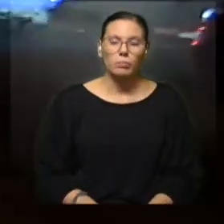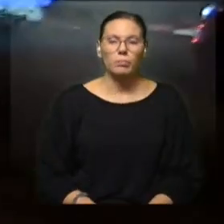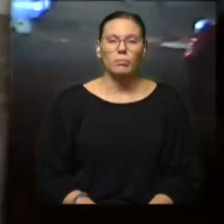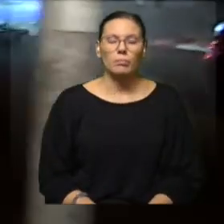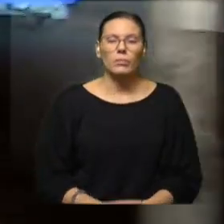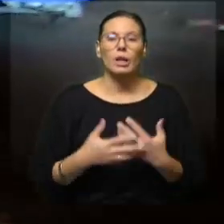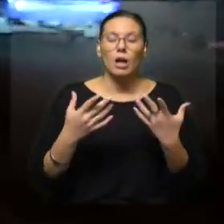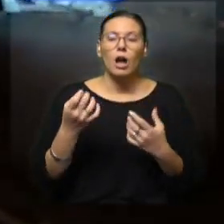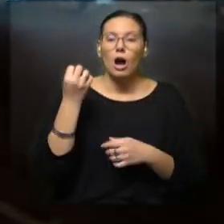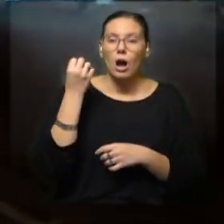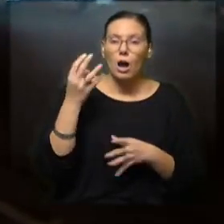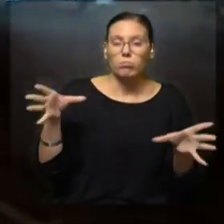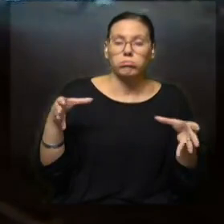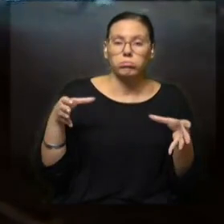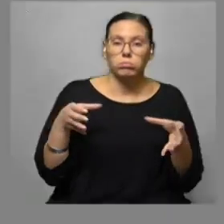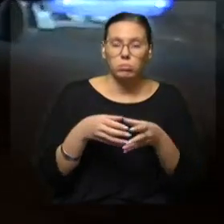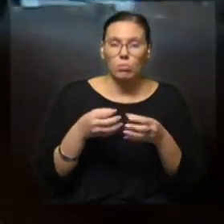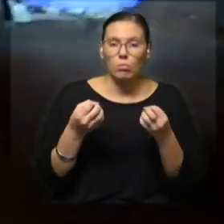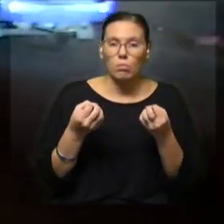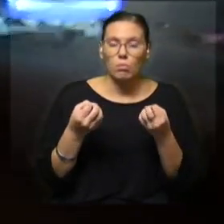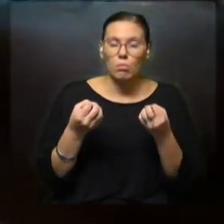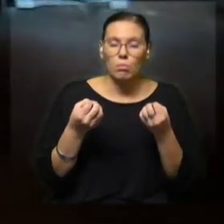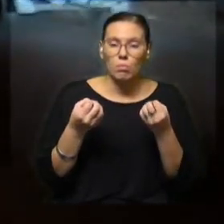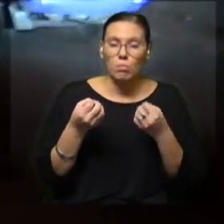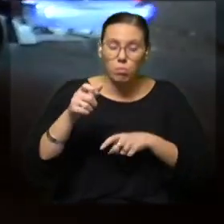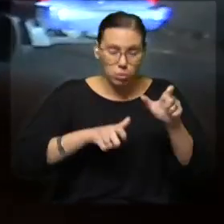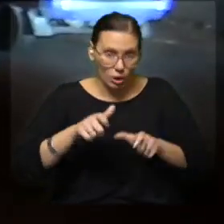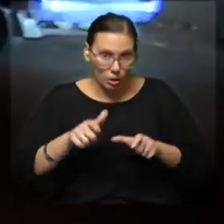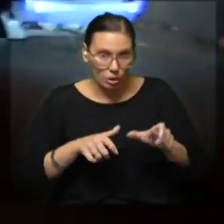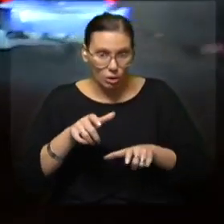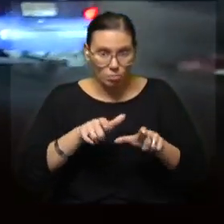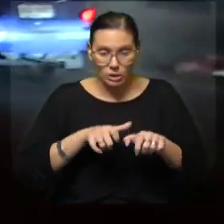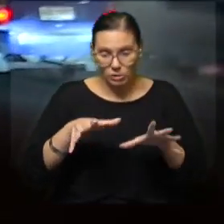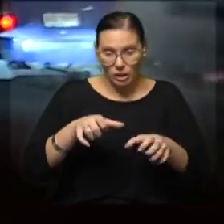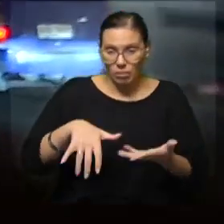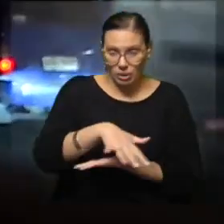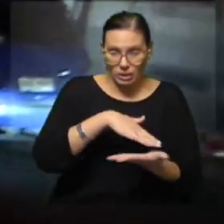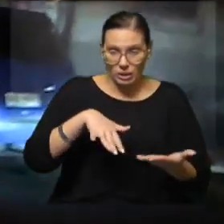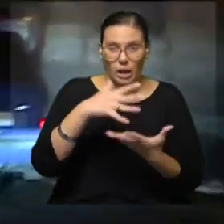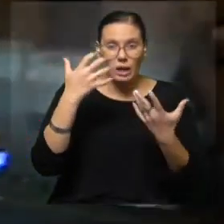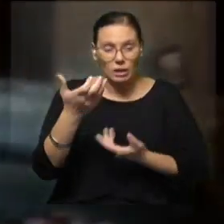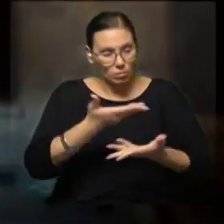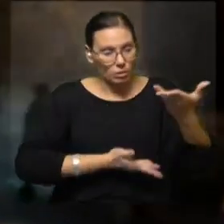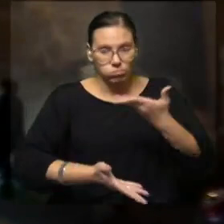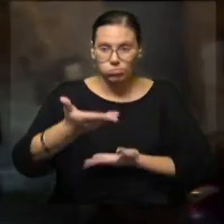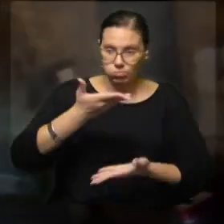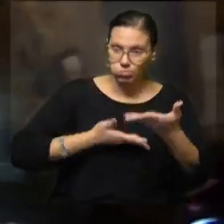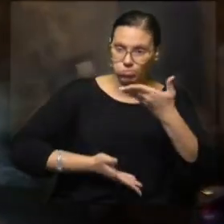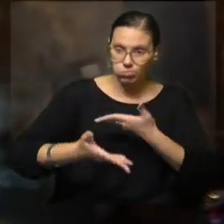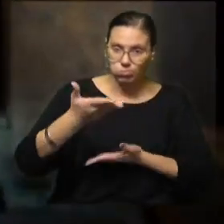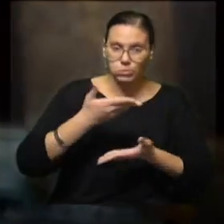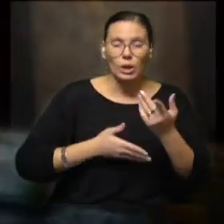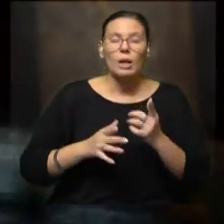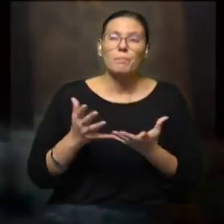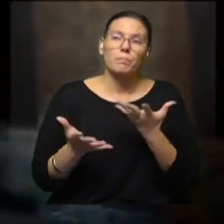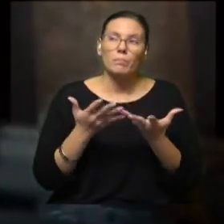ahora el Congreso del Pueblo, que con los vecinos y vecinas estamos tratando de intercambiar algo